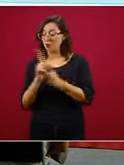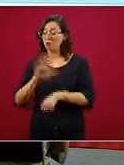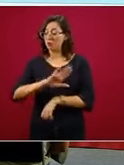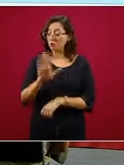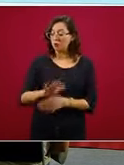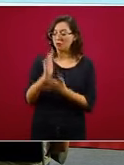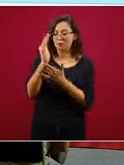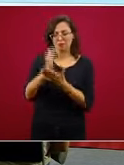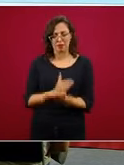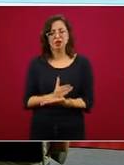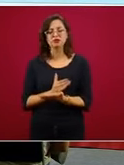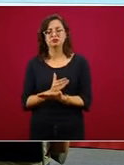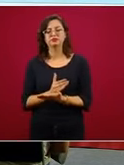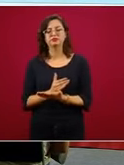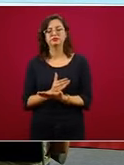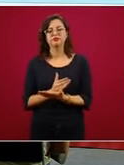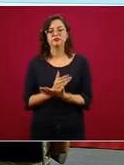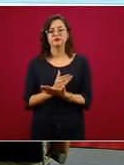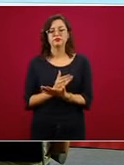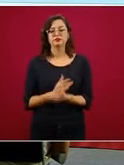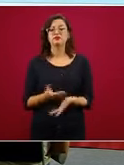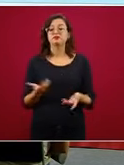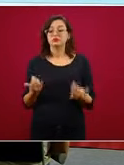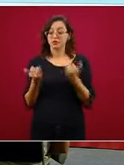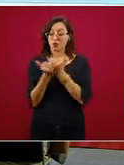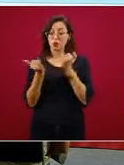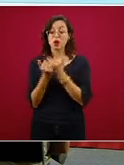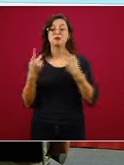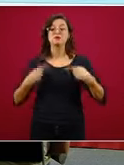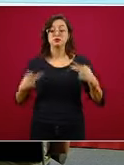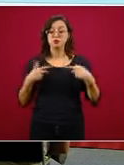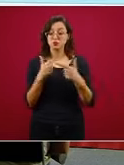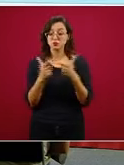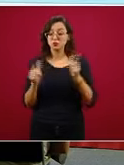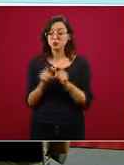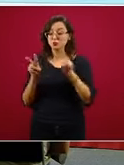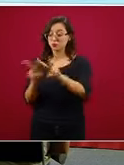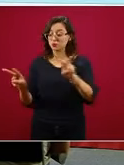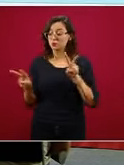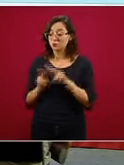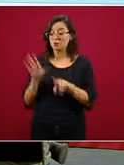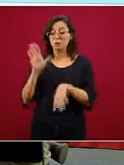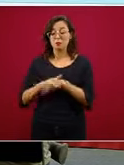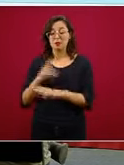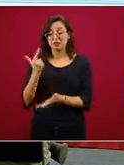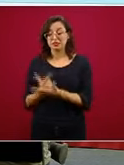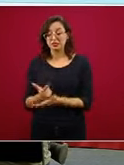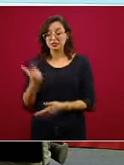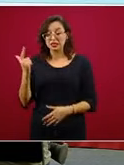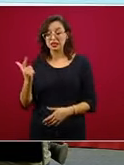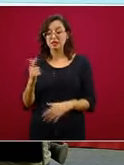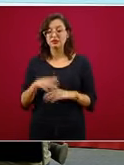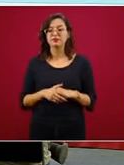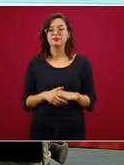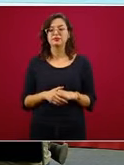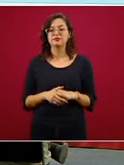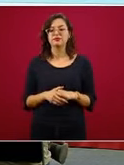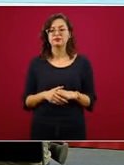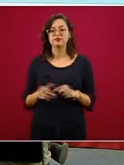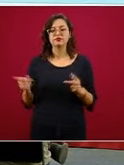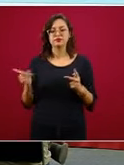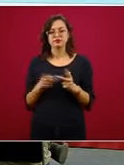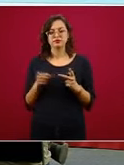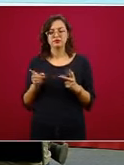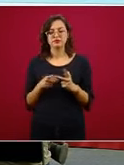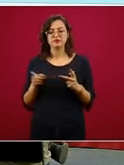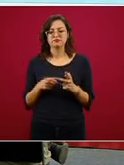mortalidad, principalmente en las personas de alto riesgo, y ahora lo voy a comentar con un poco más de detalle. Y el otro es